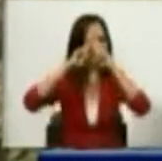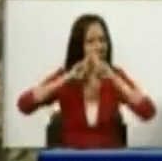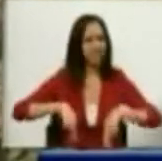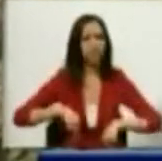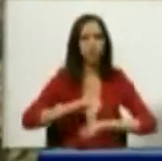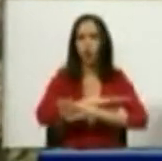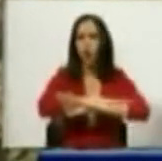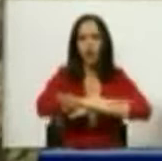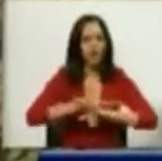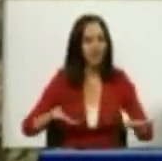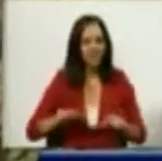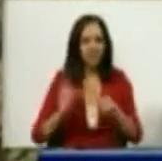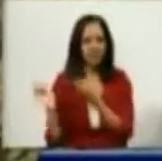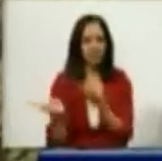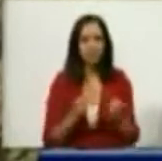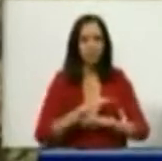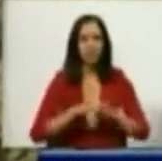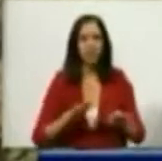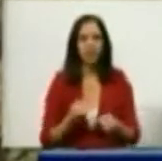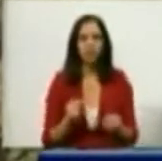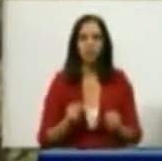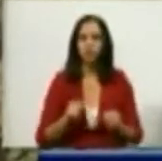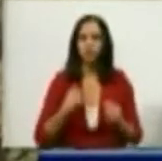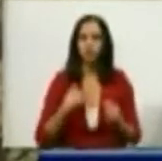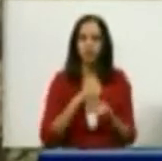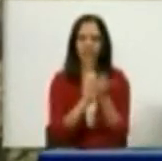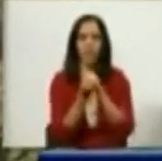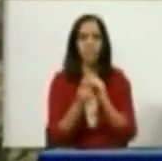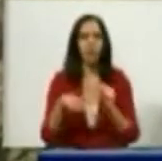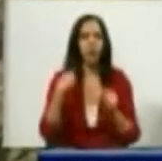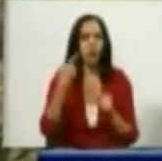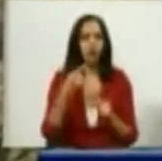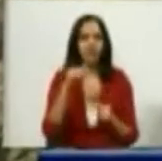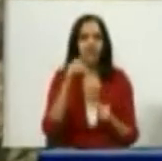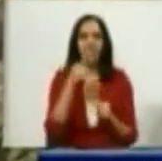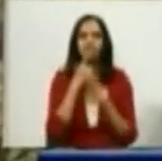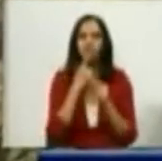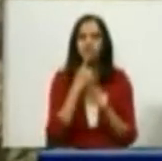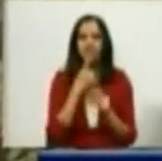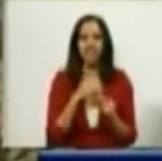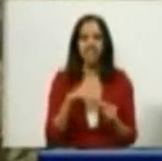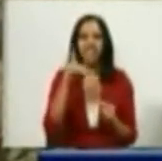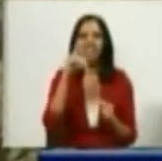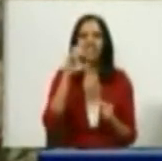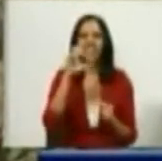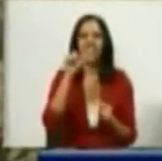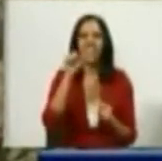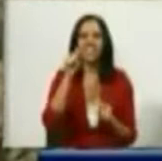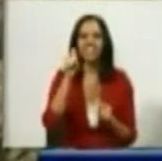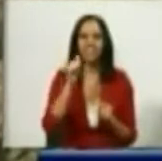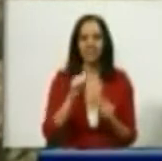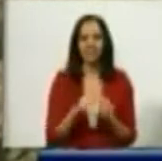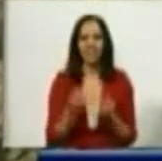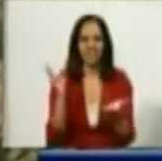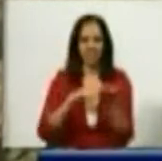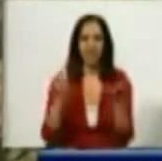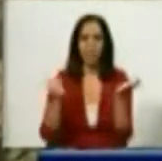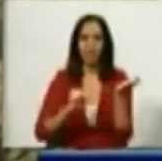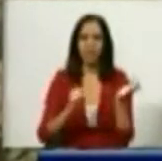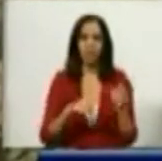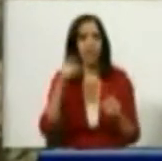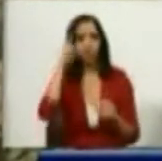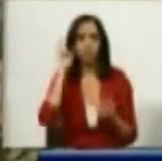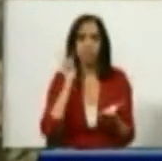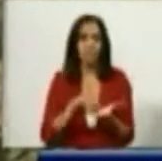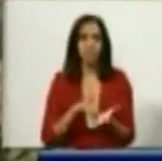viene para este programa lo mío esconder son Dónde está densa por ahí y la invité ya de Elsa Solórzano ahora algún